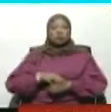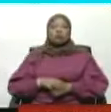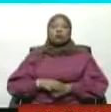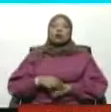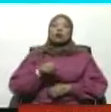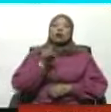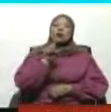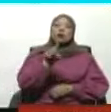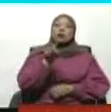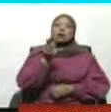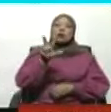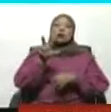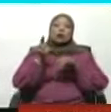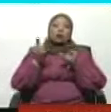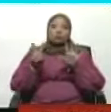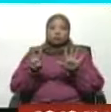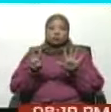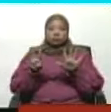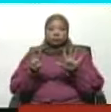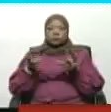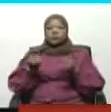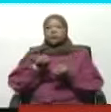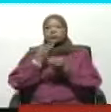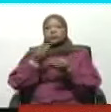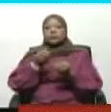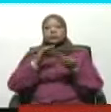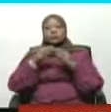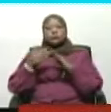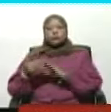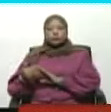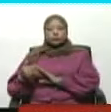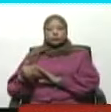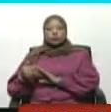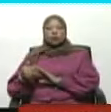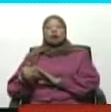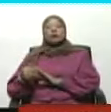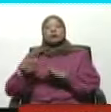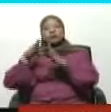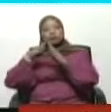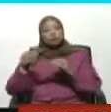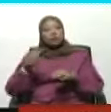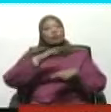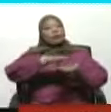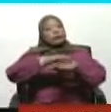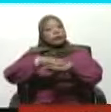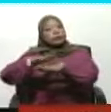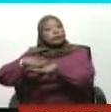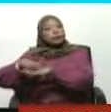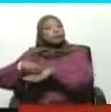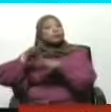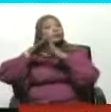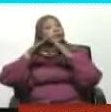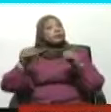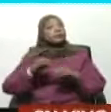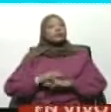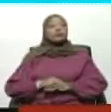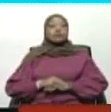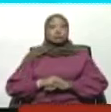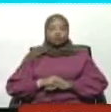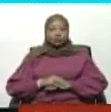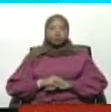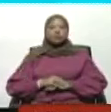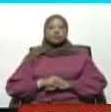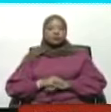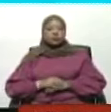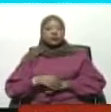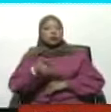137 circuitos comunales. En este municipio hay 12 y desde aquí vamos a convocar a todos, presidente. Correcto. Entonces, hay que buscar